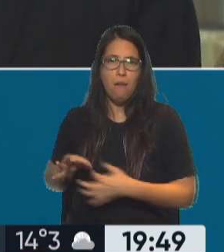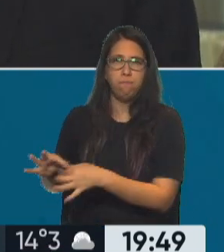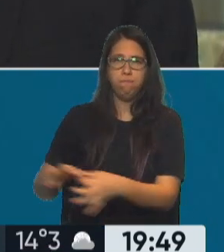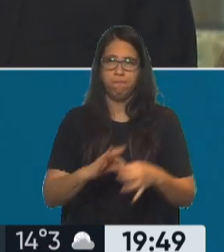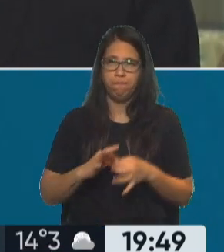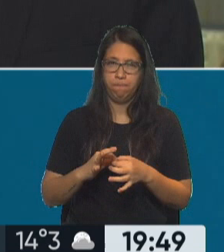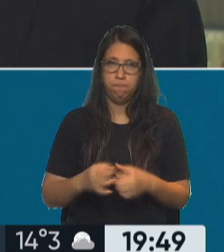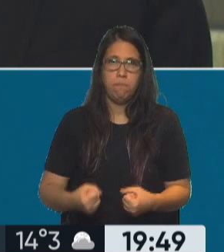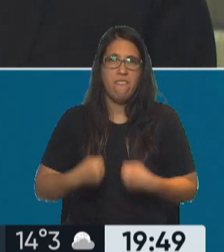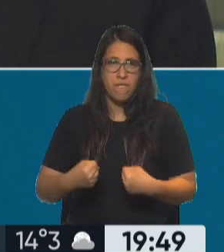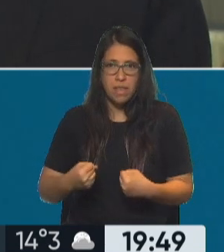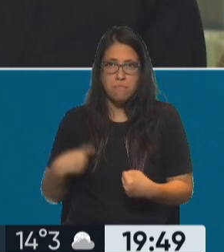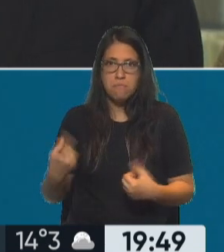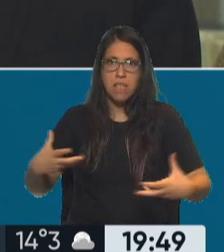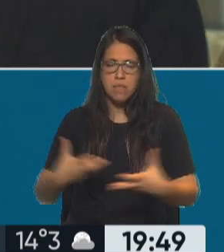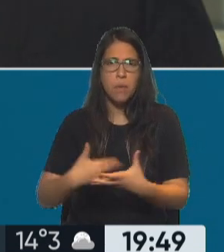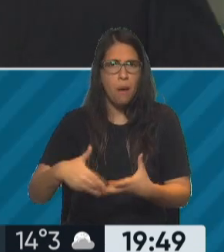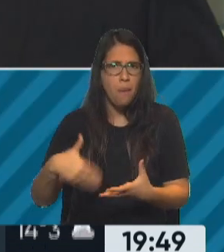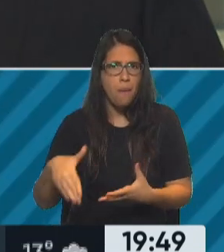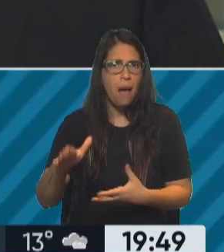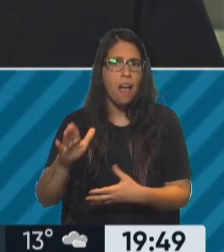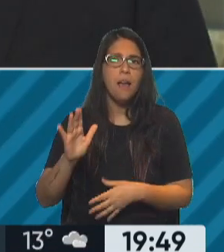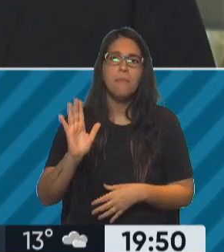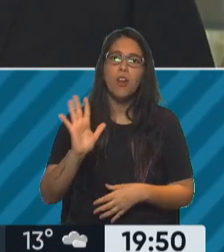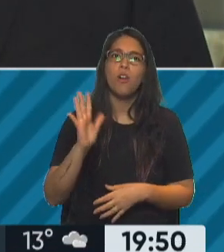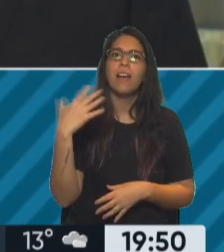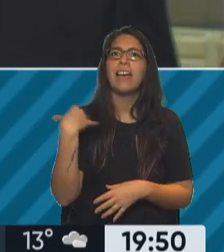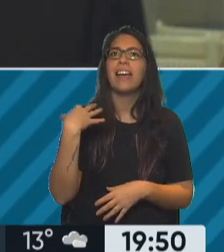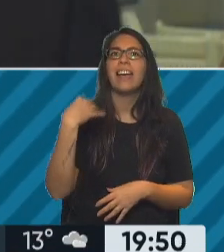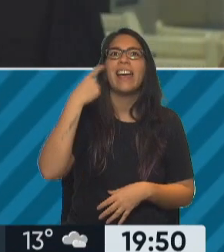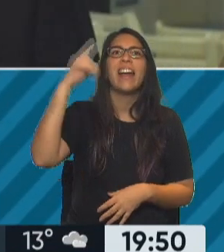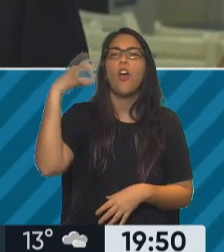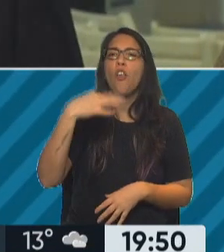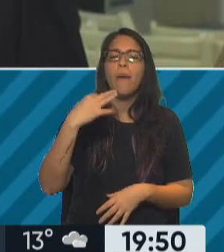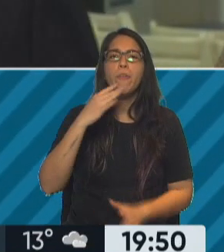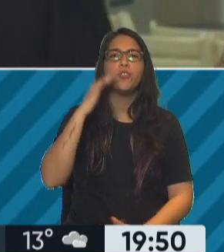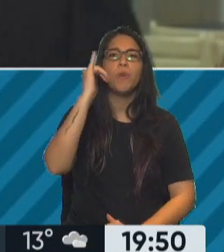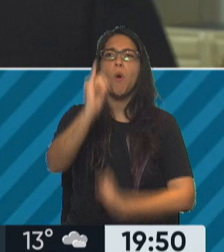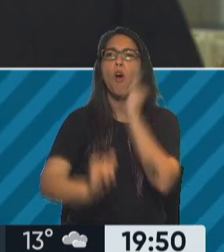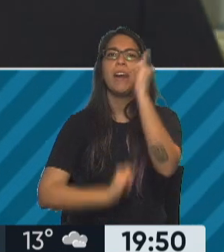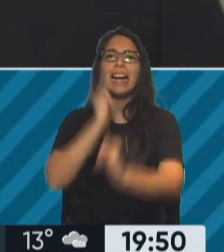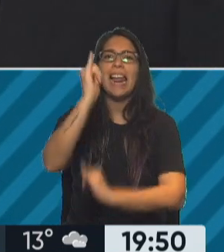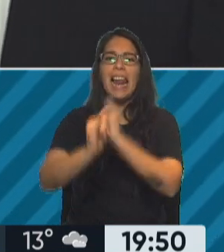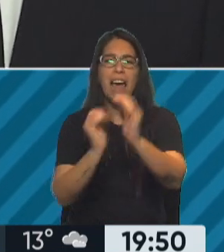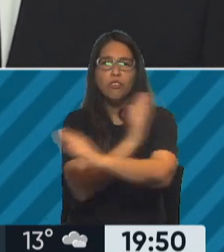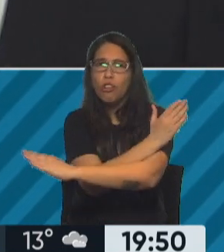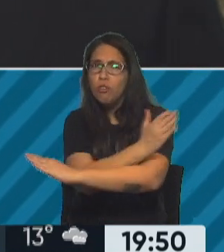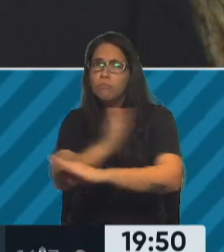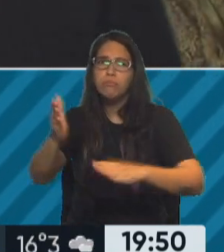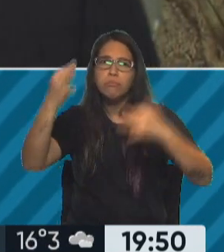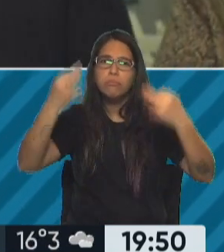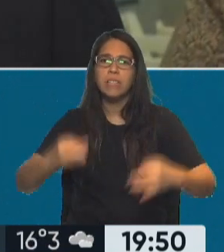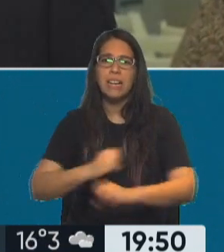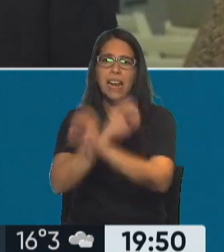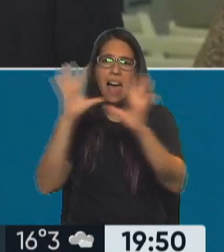a conseguir, pero me parece que además hay que construir un relato, ¿no? Y esto es lo que intenté yo hacer hoy durante